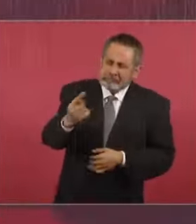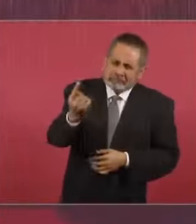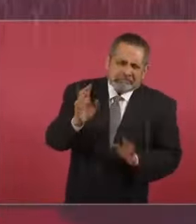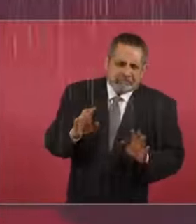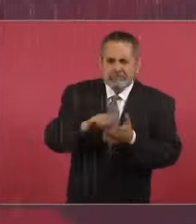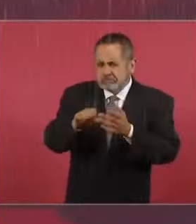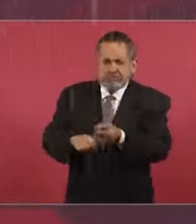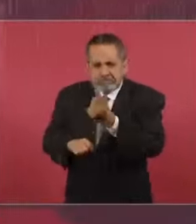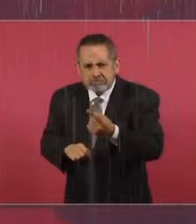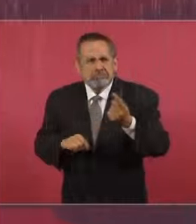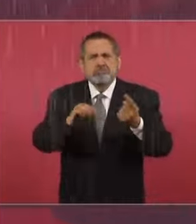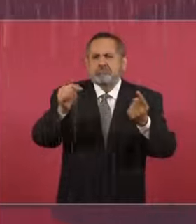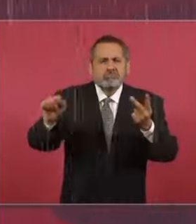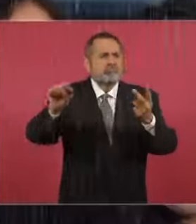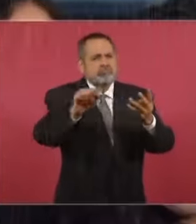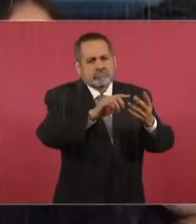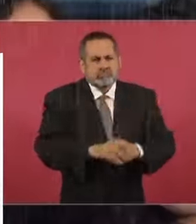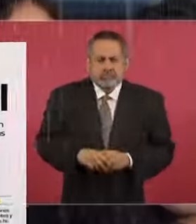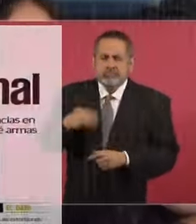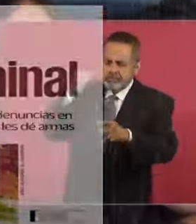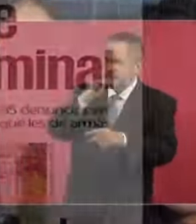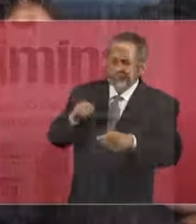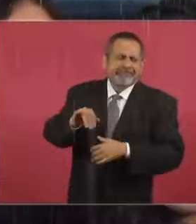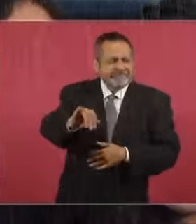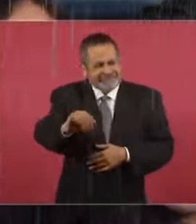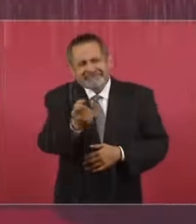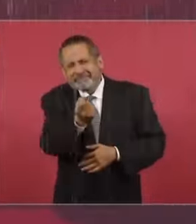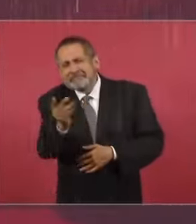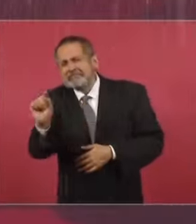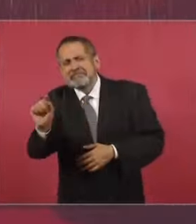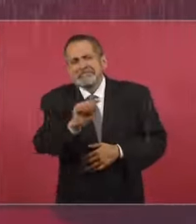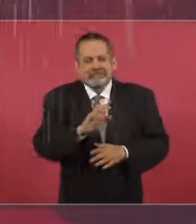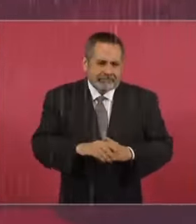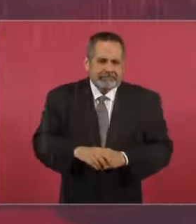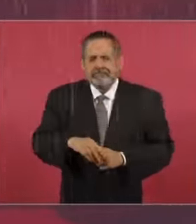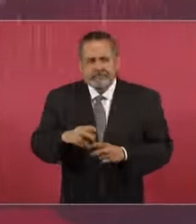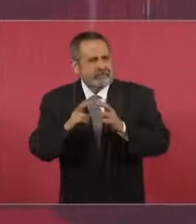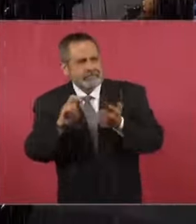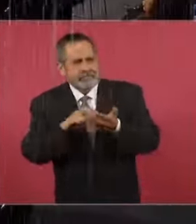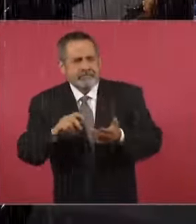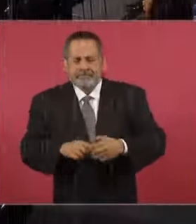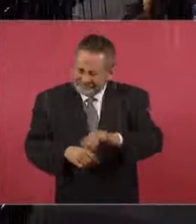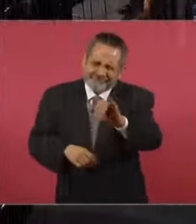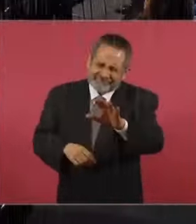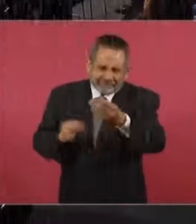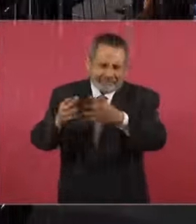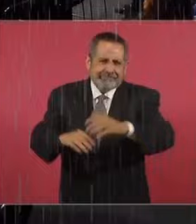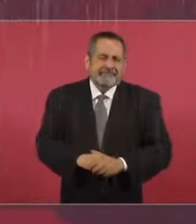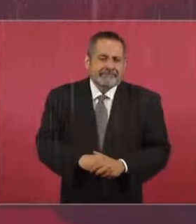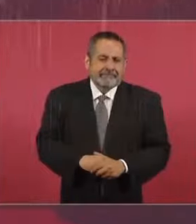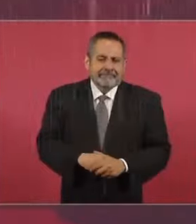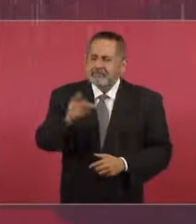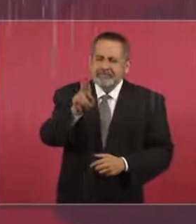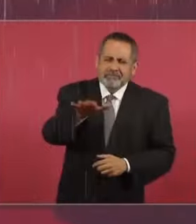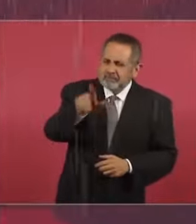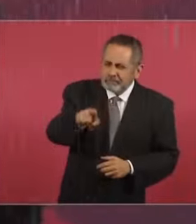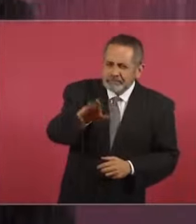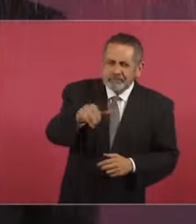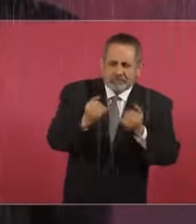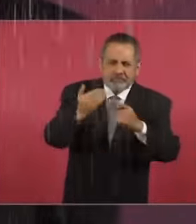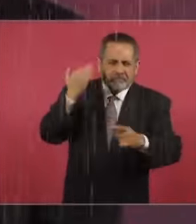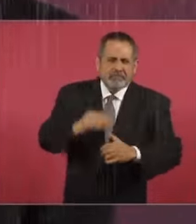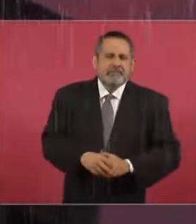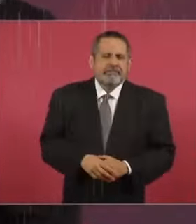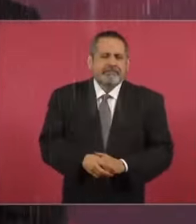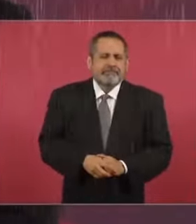ejemplo ahí por ejemplo y en otros casos Michoacán Guerrero Sí sí en algunos casos sí Igual sí muchísimos Sonora este fin de semana más de